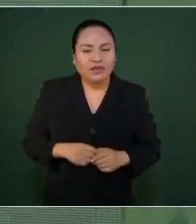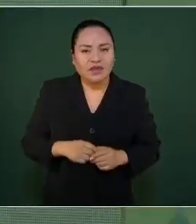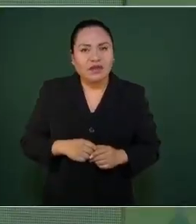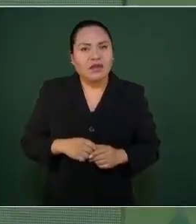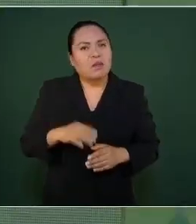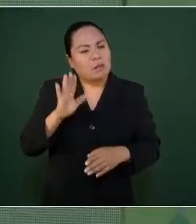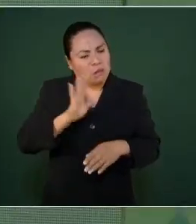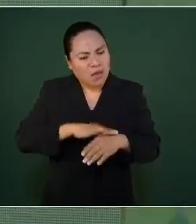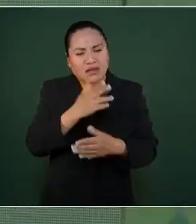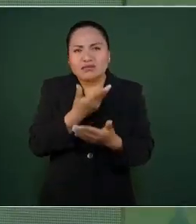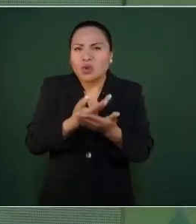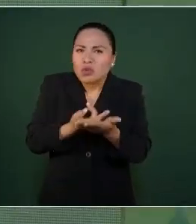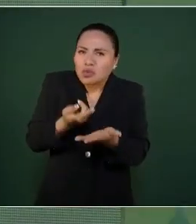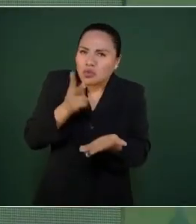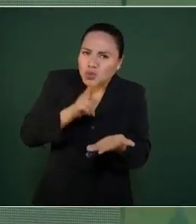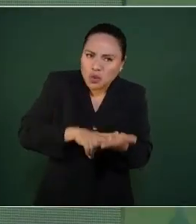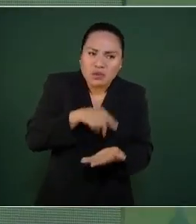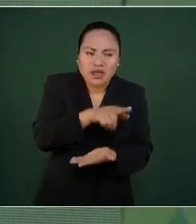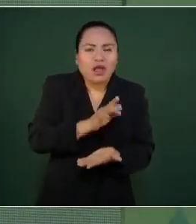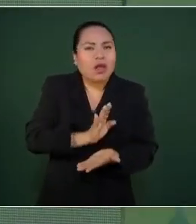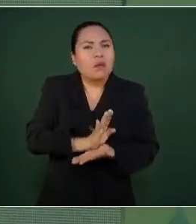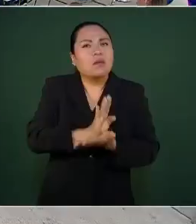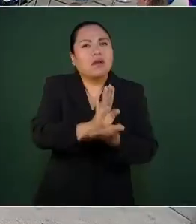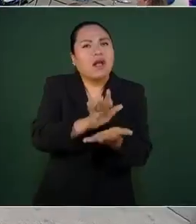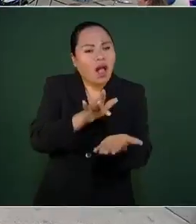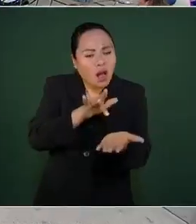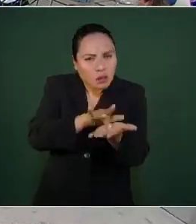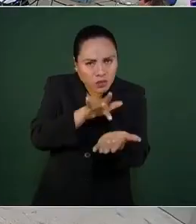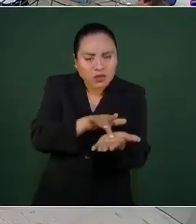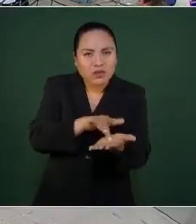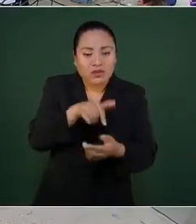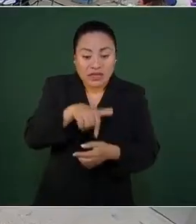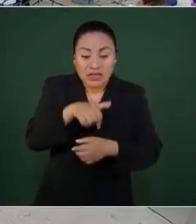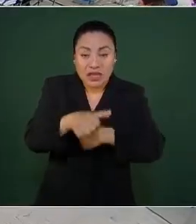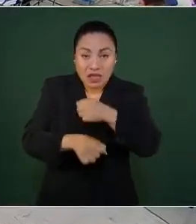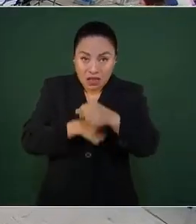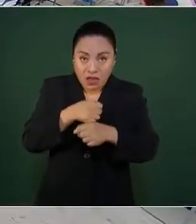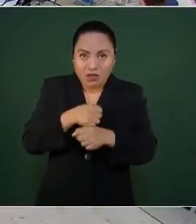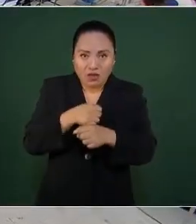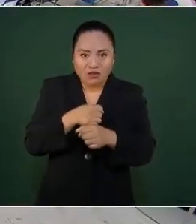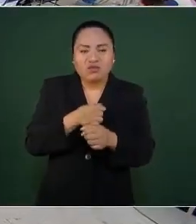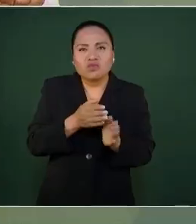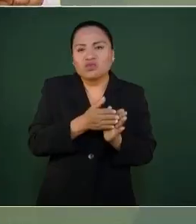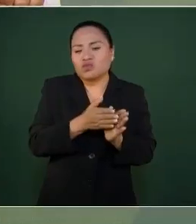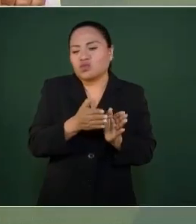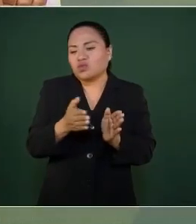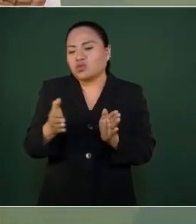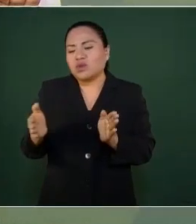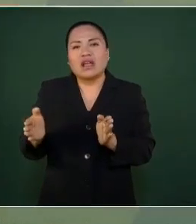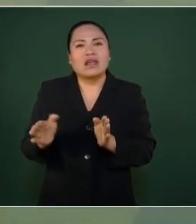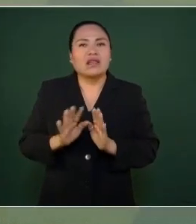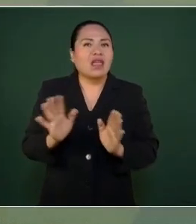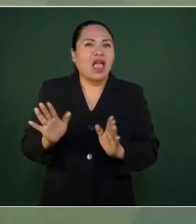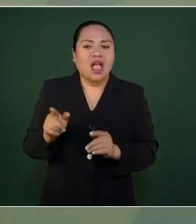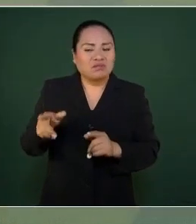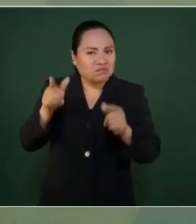se amplió al doble. Ya este año tenemos la primera